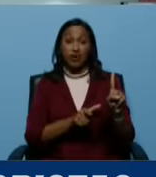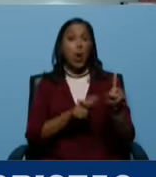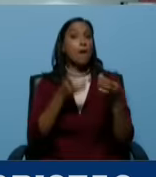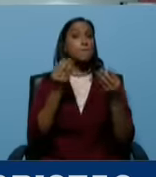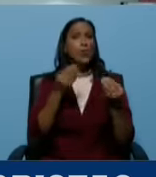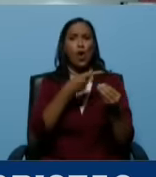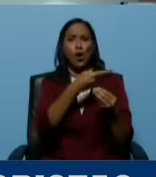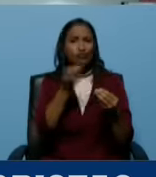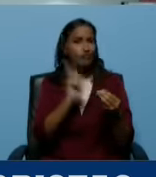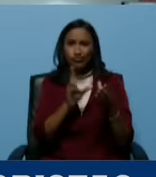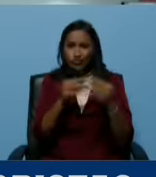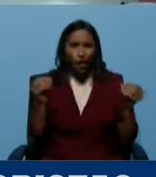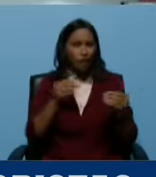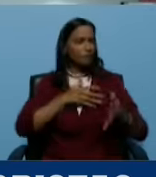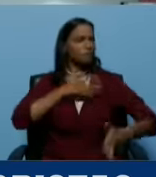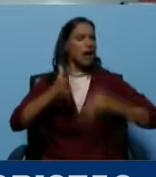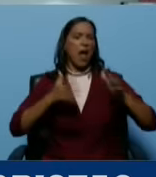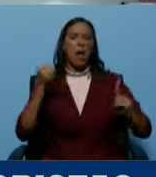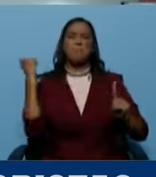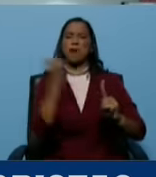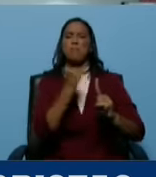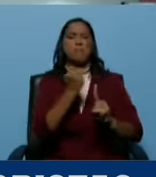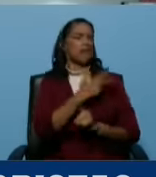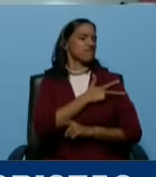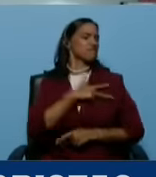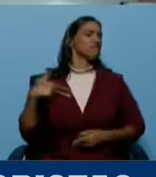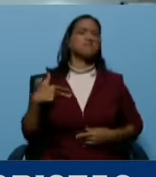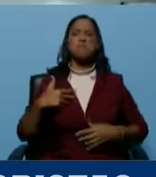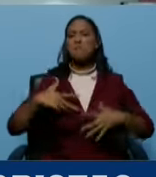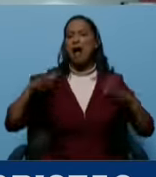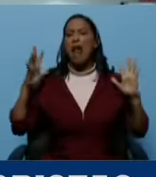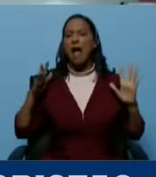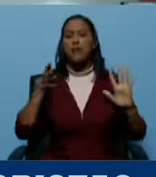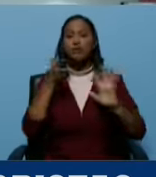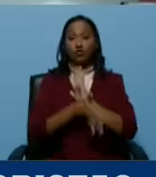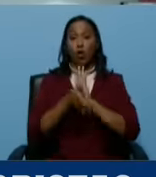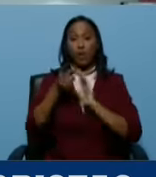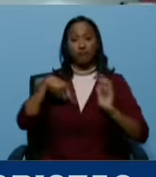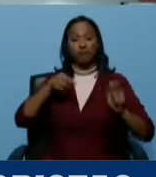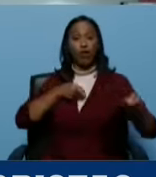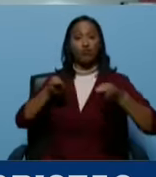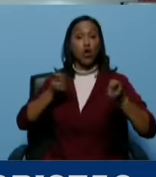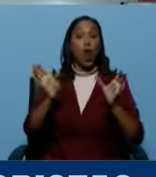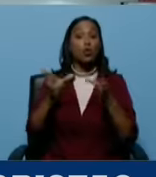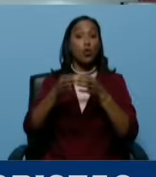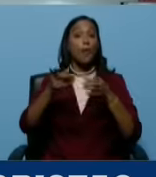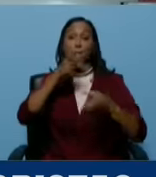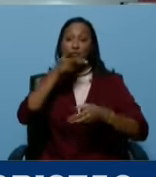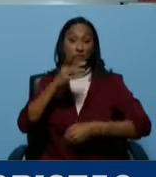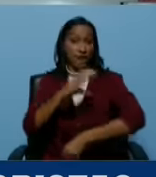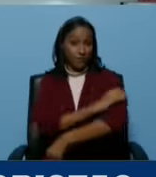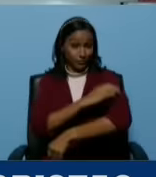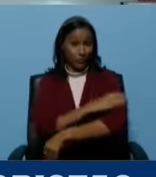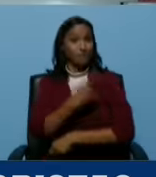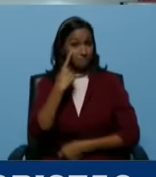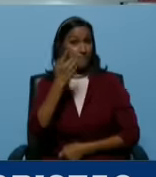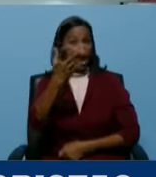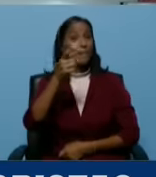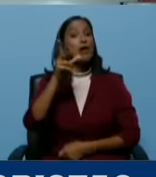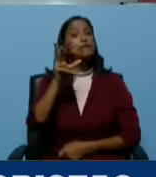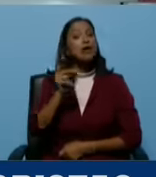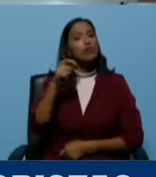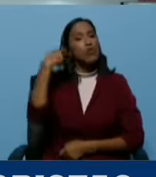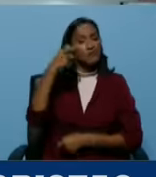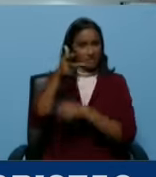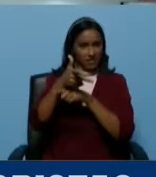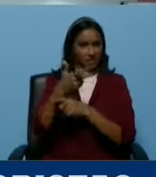homicidas son los operadores, entre comillas, políticos de estos criminales de la extrema derecha. Veamos adelante, por favor,